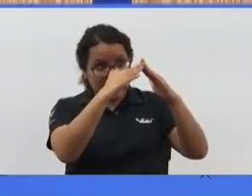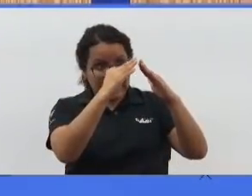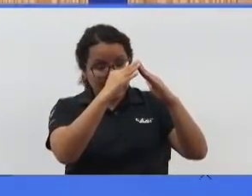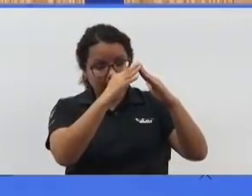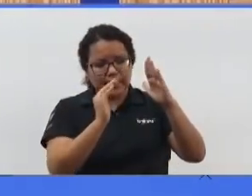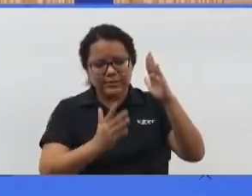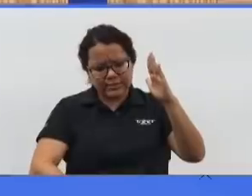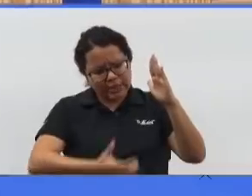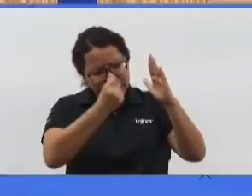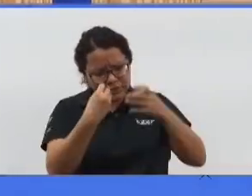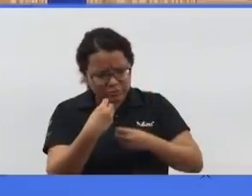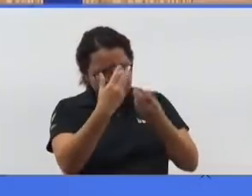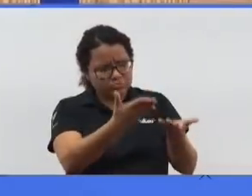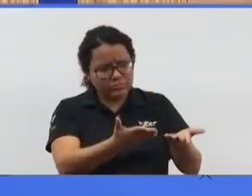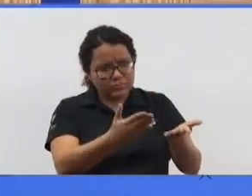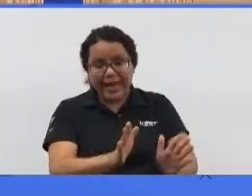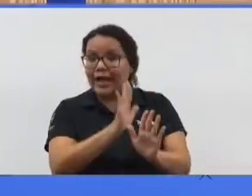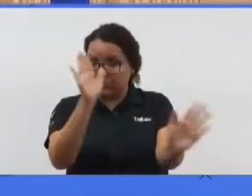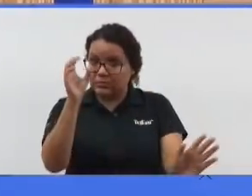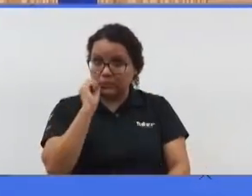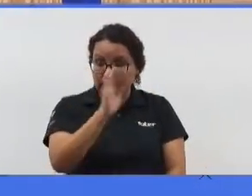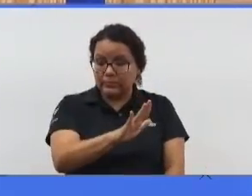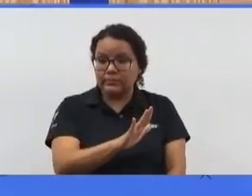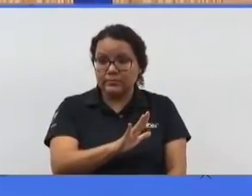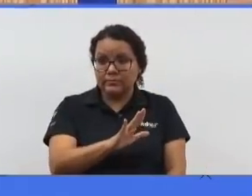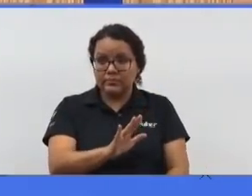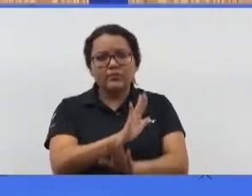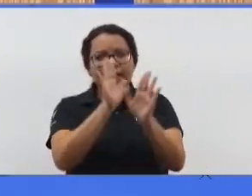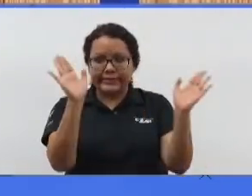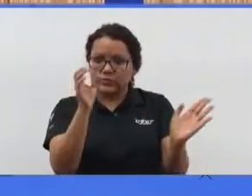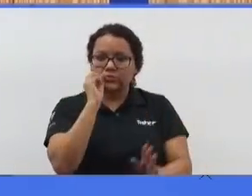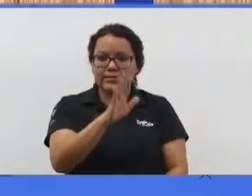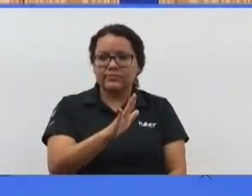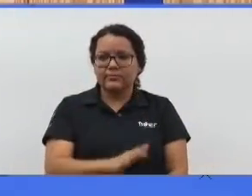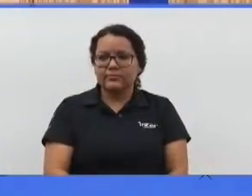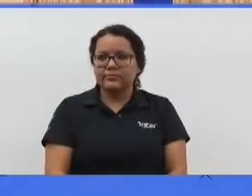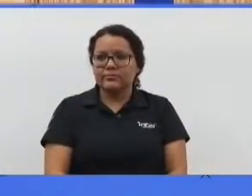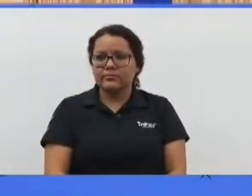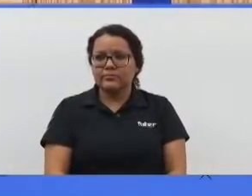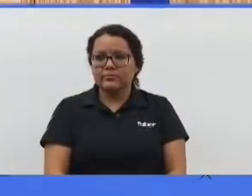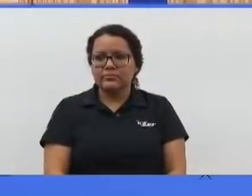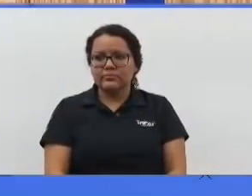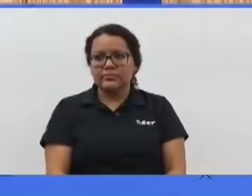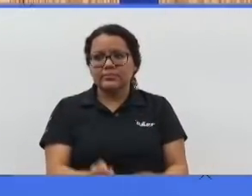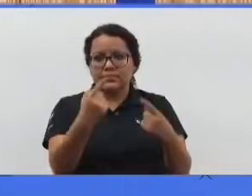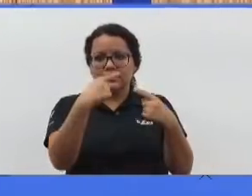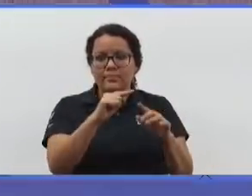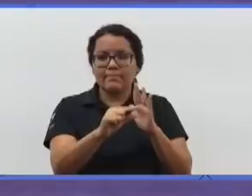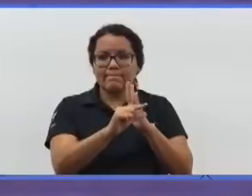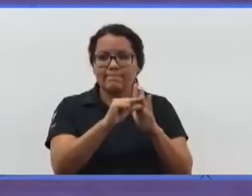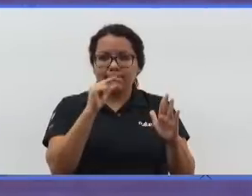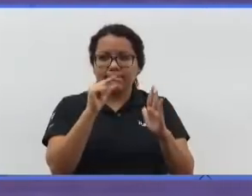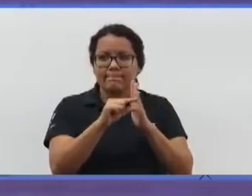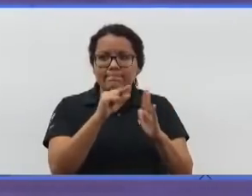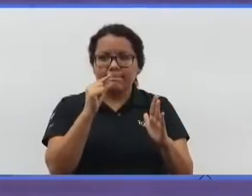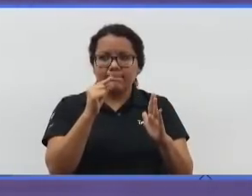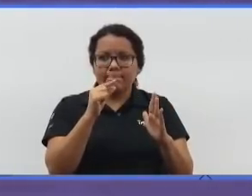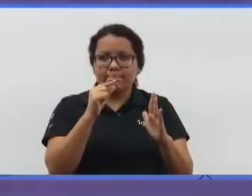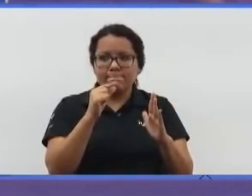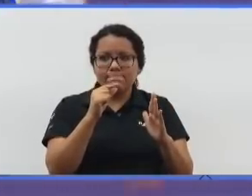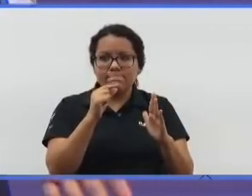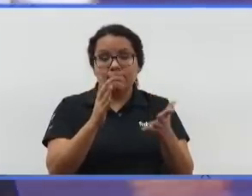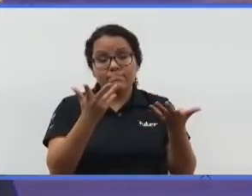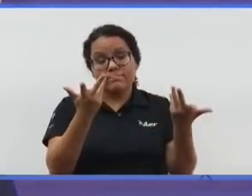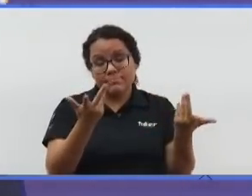lo dijo jesús quien lo dijo jesús quien lo dijo jesús pero quiero que retroceder el texto y le explico por qué porque